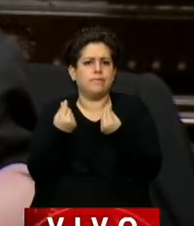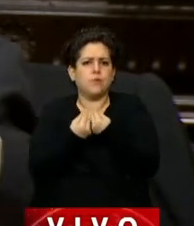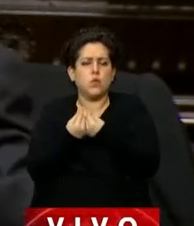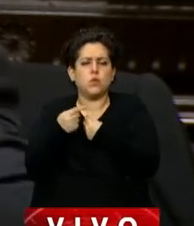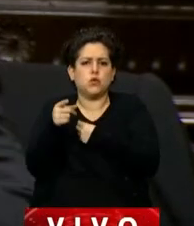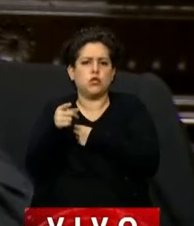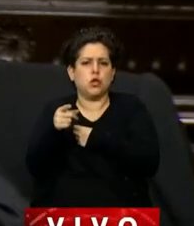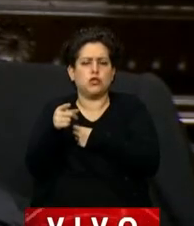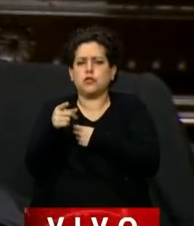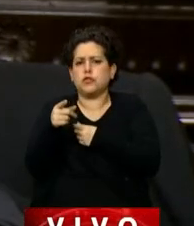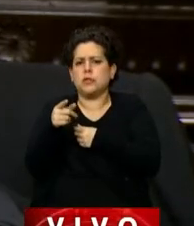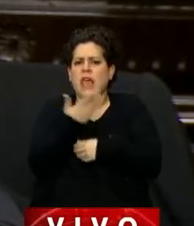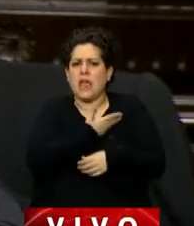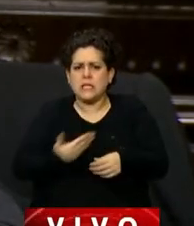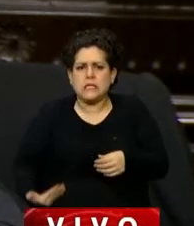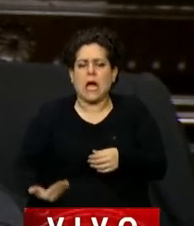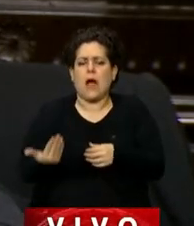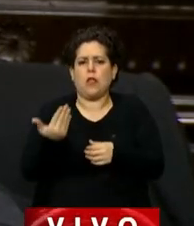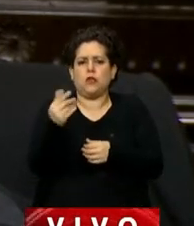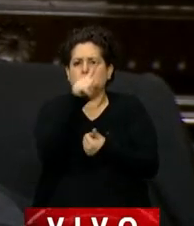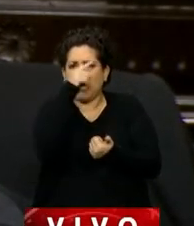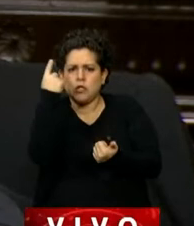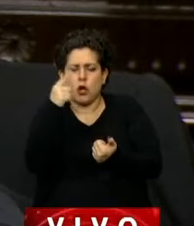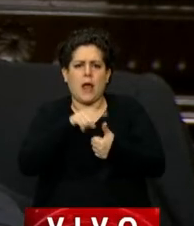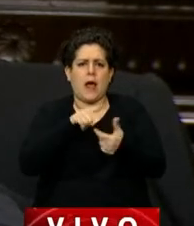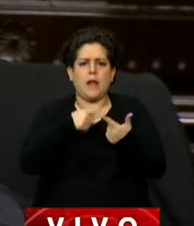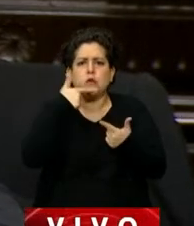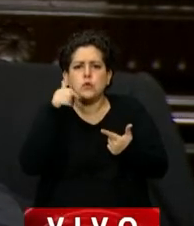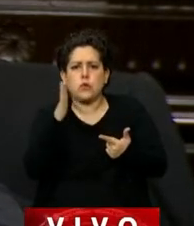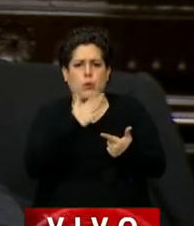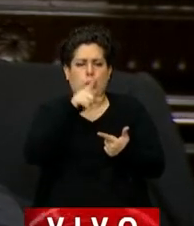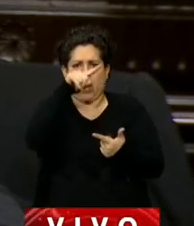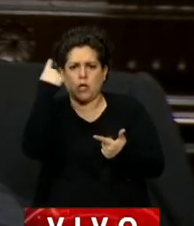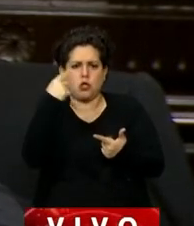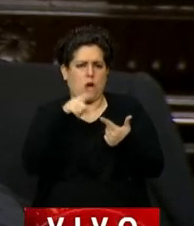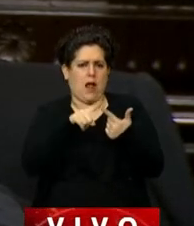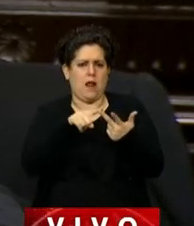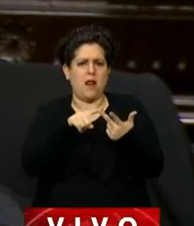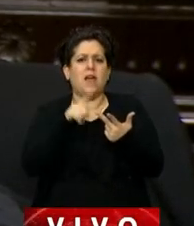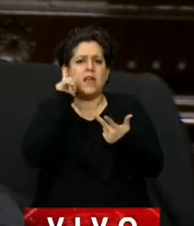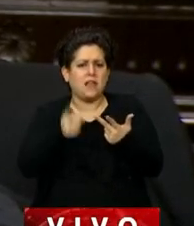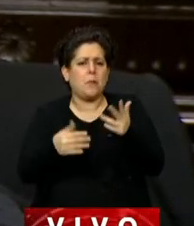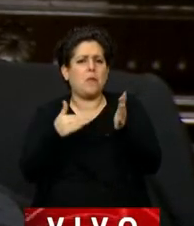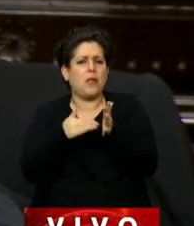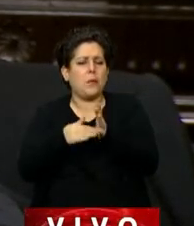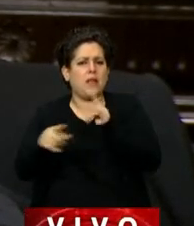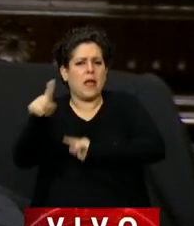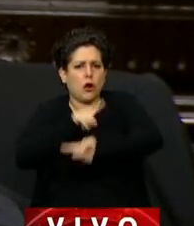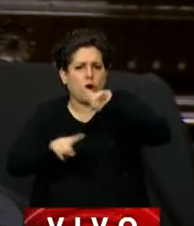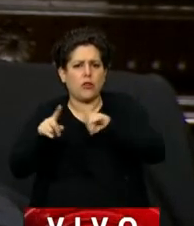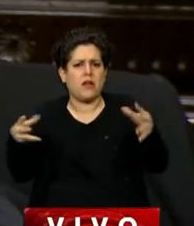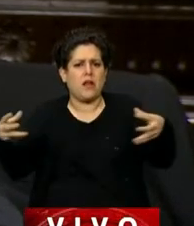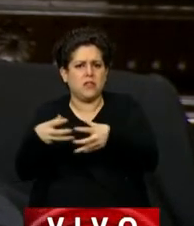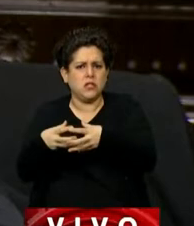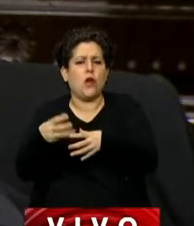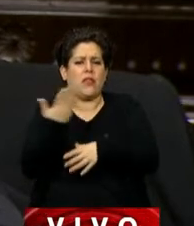muchos estados subnacionales y depende de la coordinación de